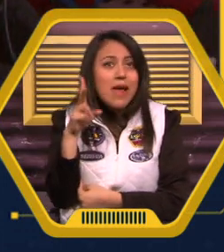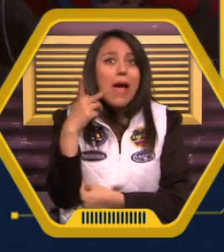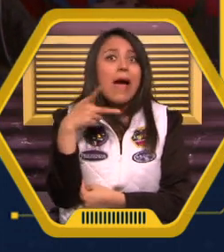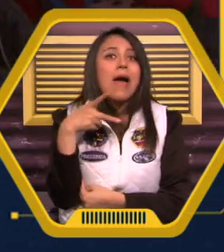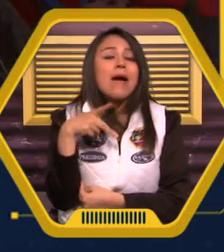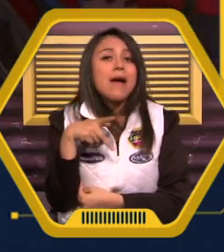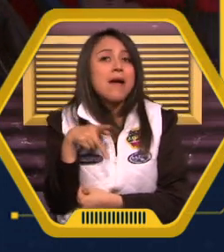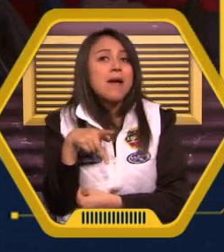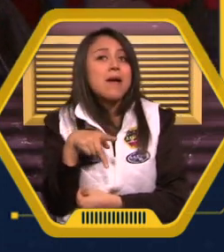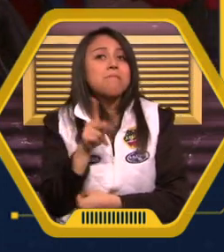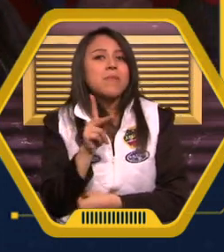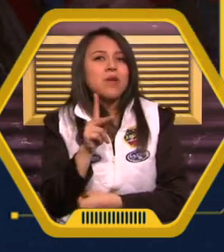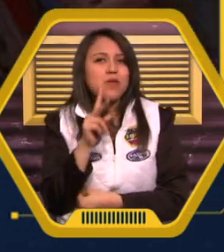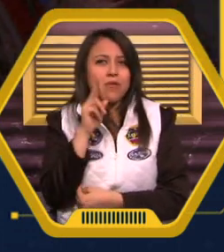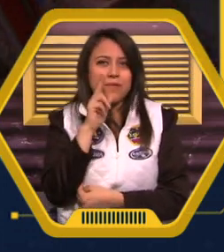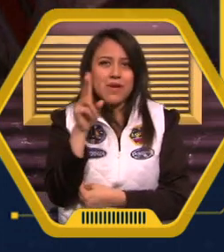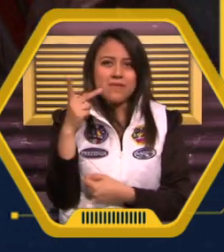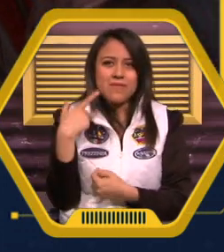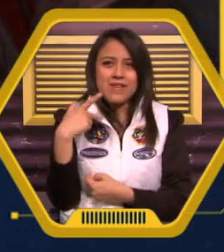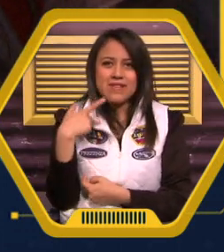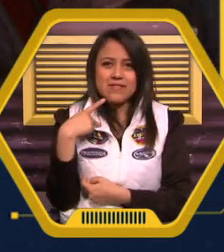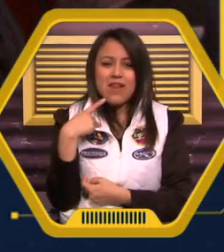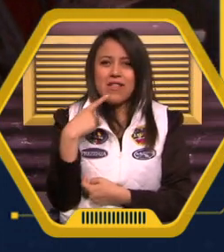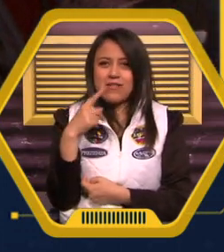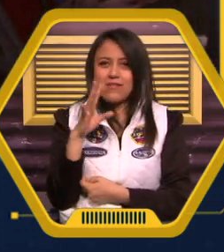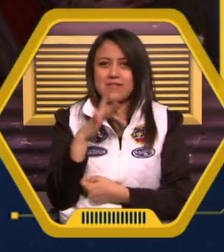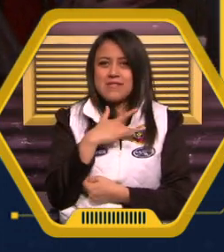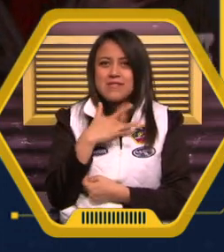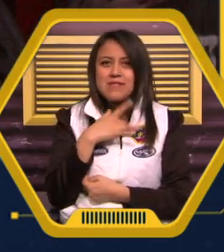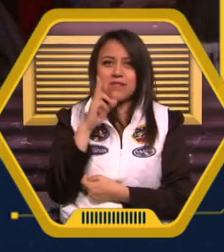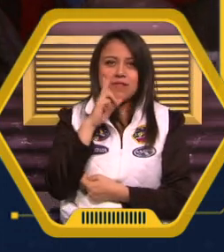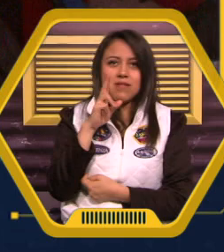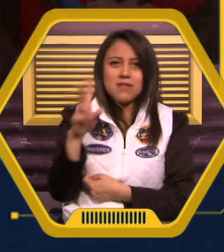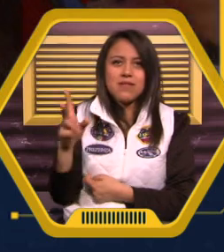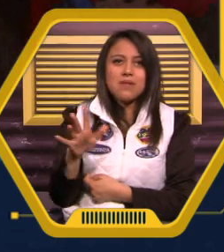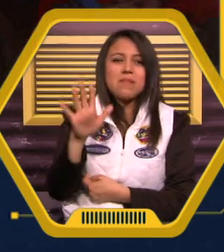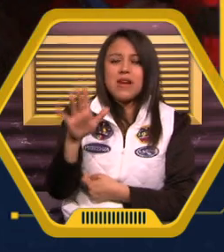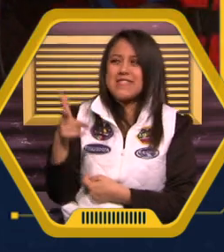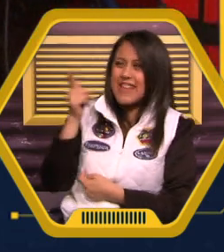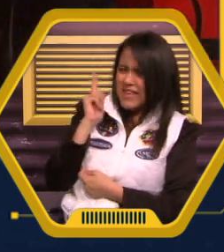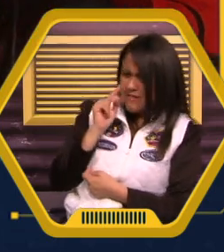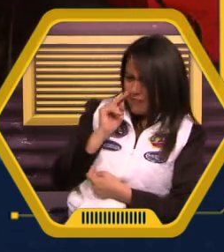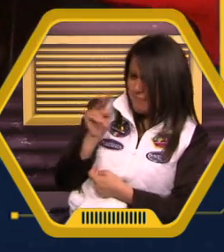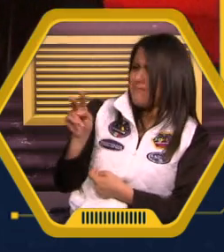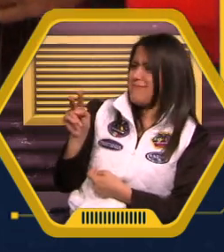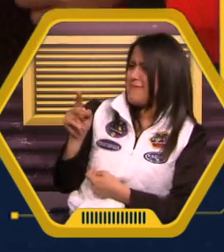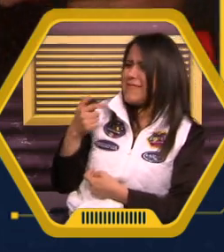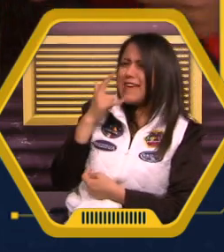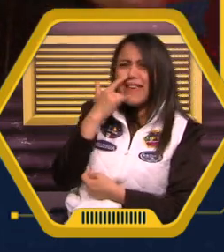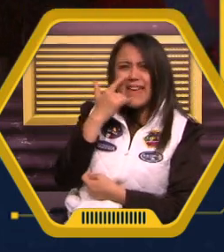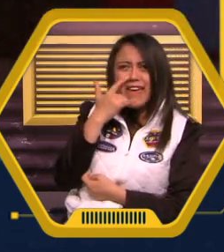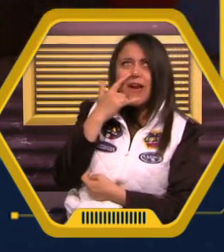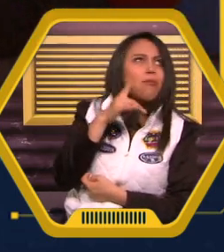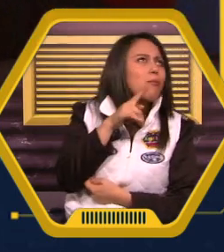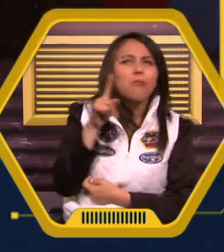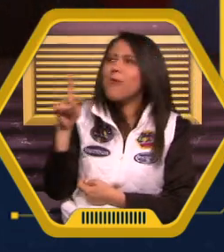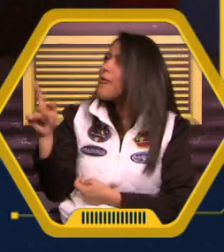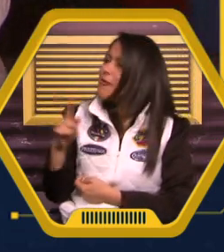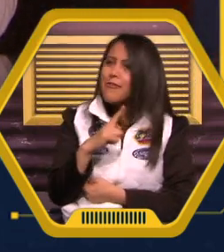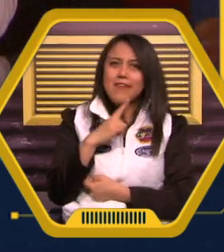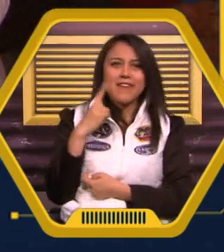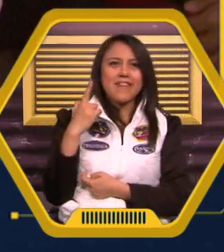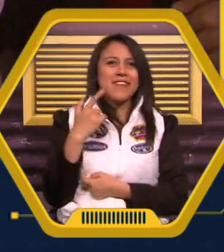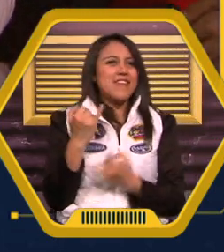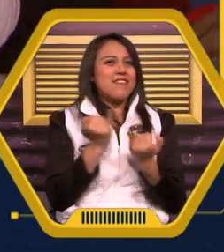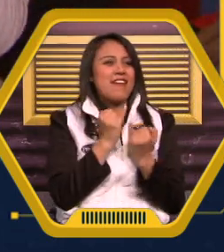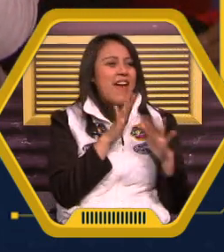Pero, ver al que lo está haciendo, mire nada más, parece uno loquito, el que está ahí parece loquito porque te mueves, volteas hacia todos lados. Entonces también es un show para